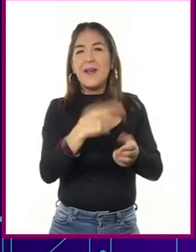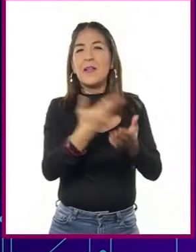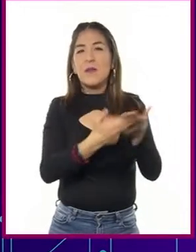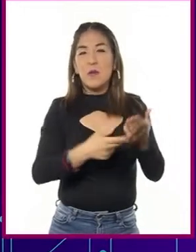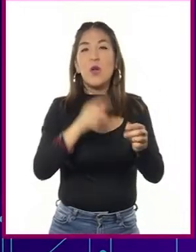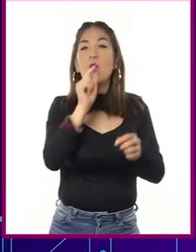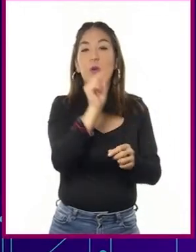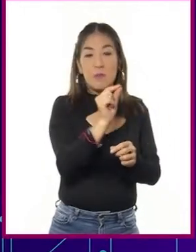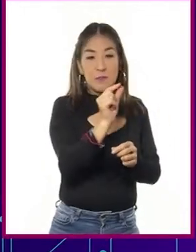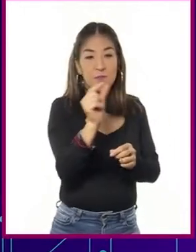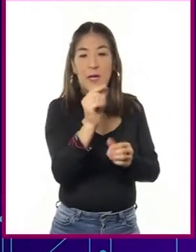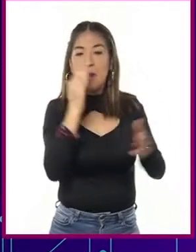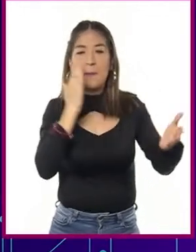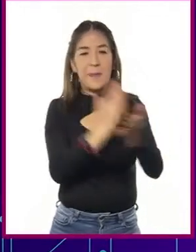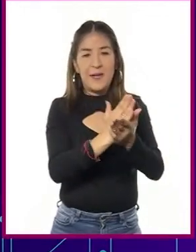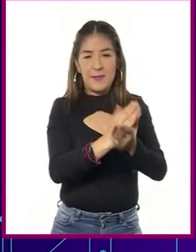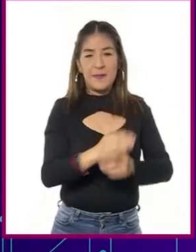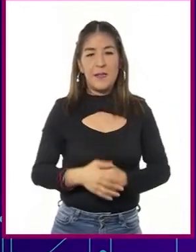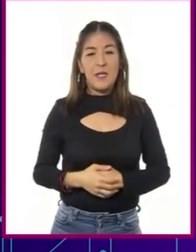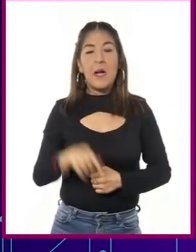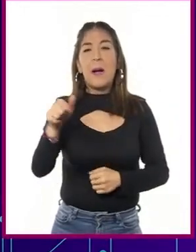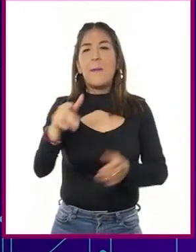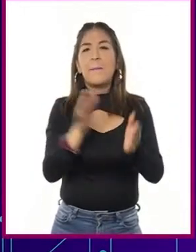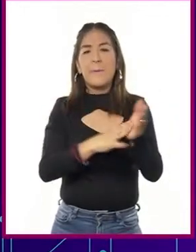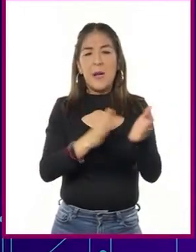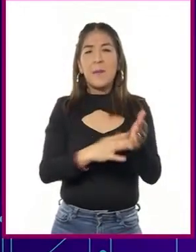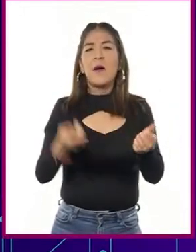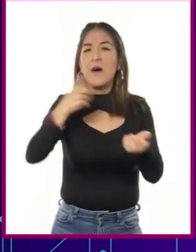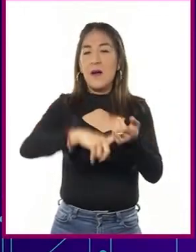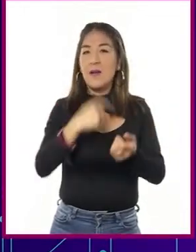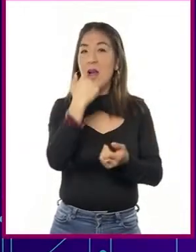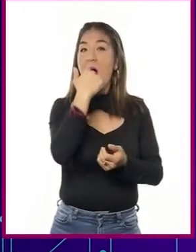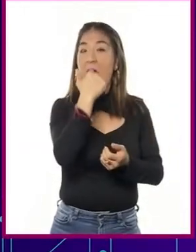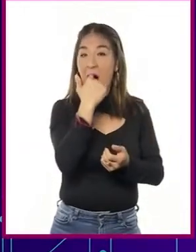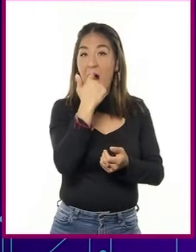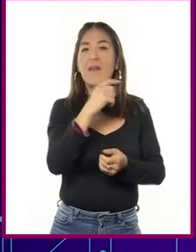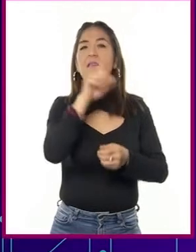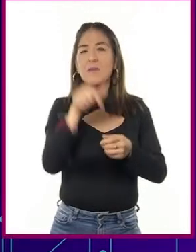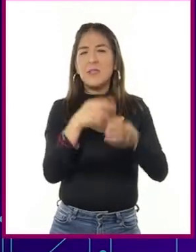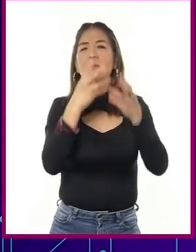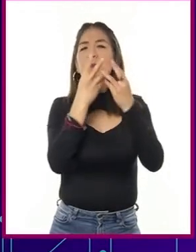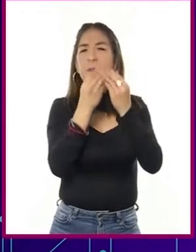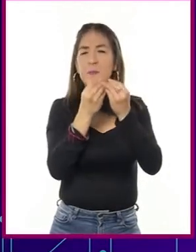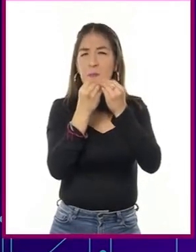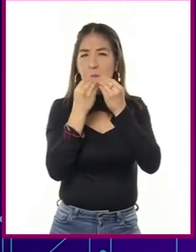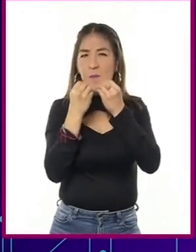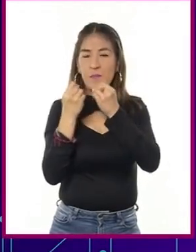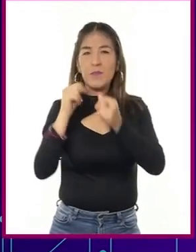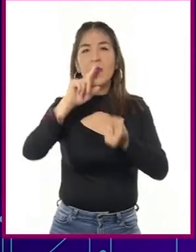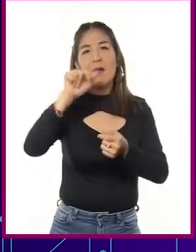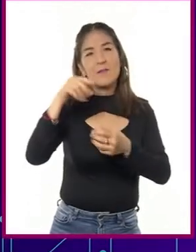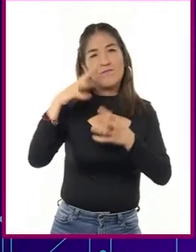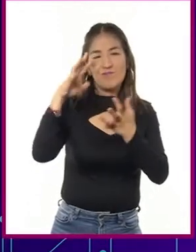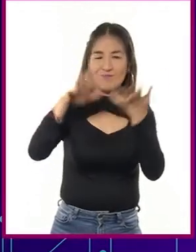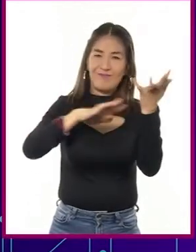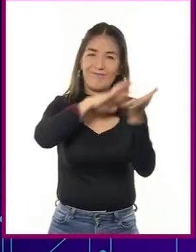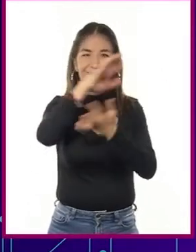una dosis. En pequeños pedazos de papel lo pones debajo de la lengua, se disuelve y es así como tu cuerpo lo